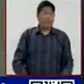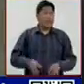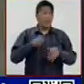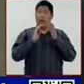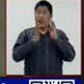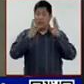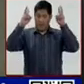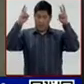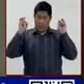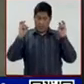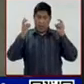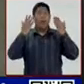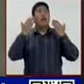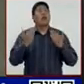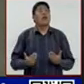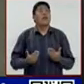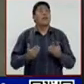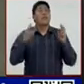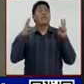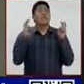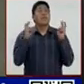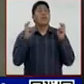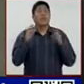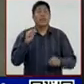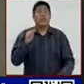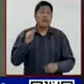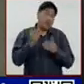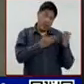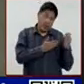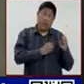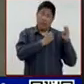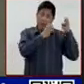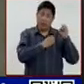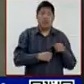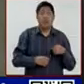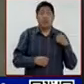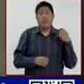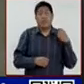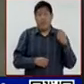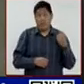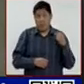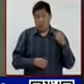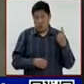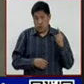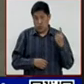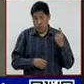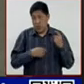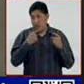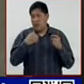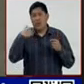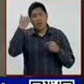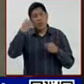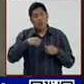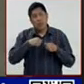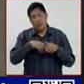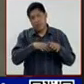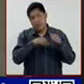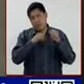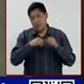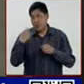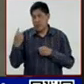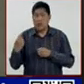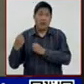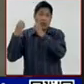Seguimos hablando del tema, pero esta vez hablamos del sector de Arnold Alanes. Son ellos ahora los que anuncian una próxima marcha y también